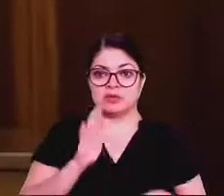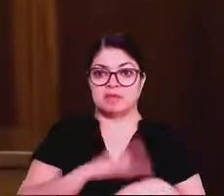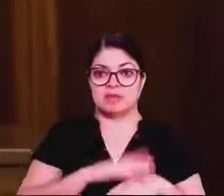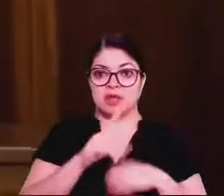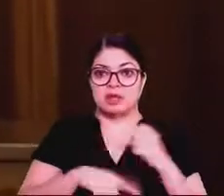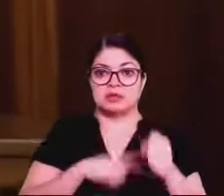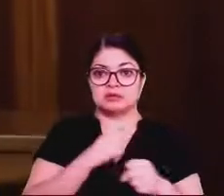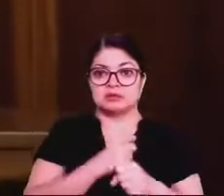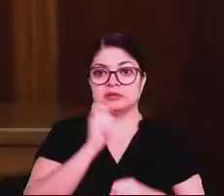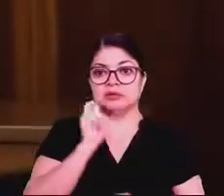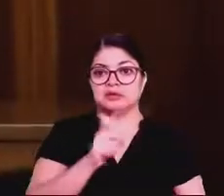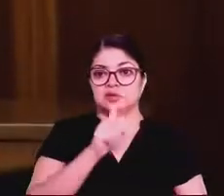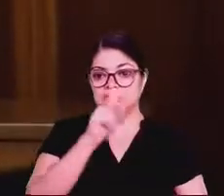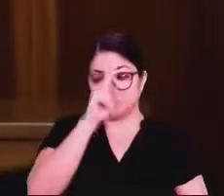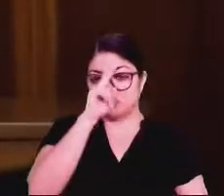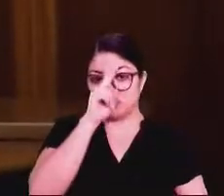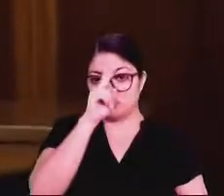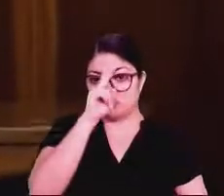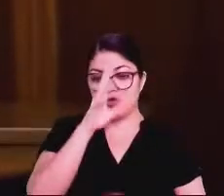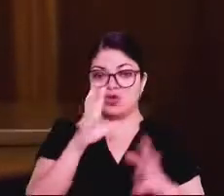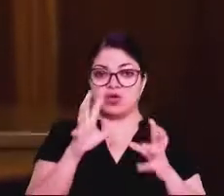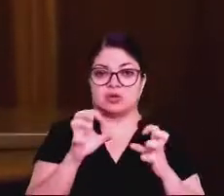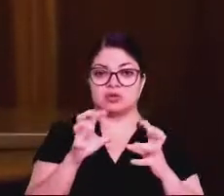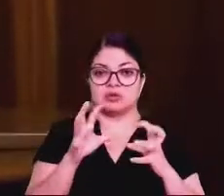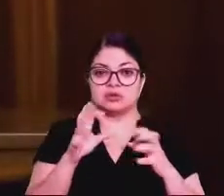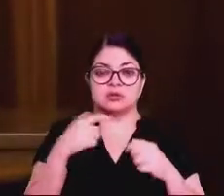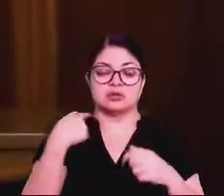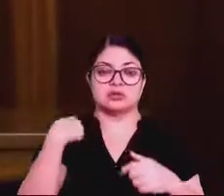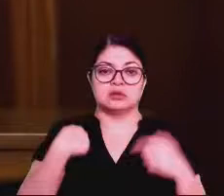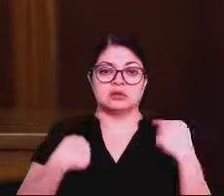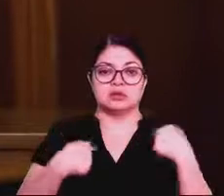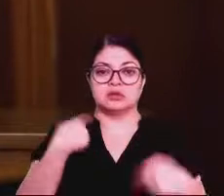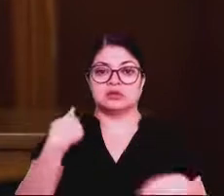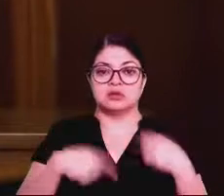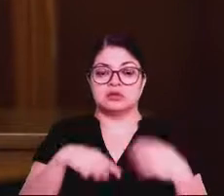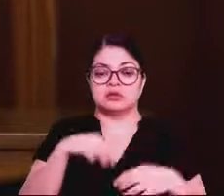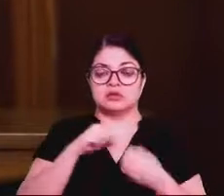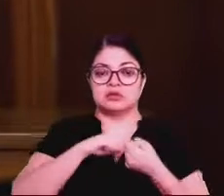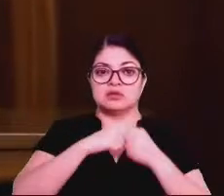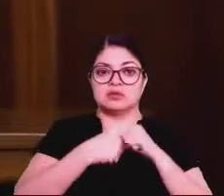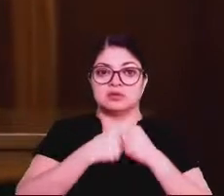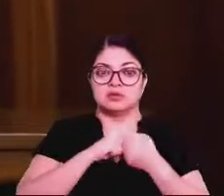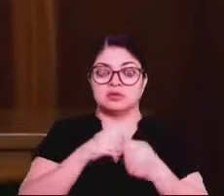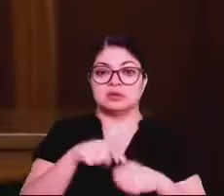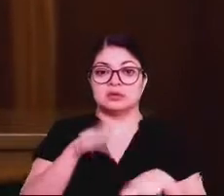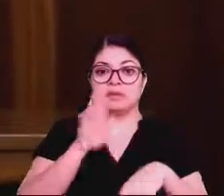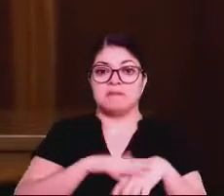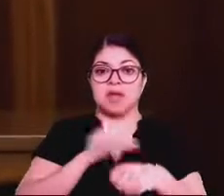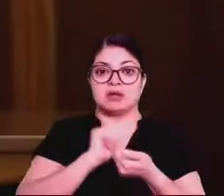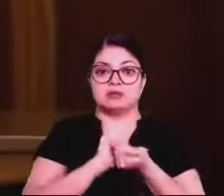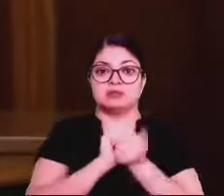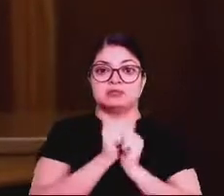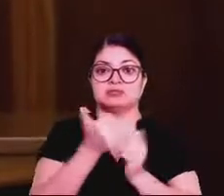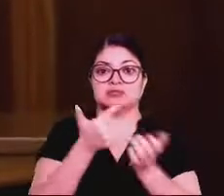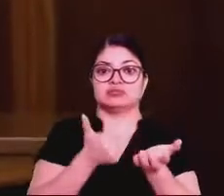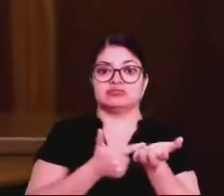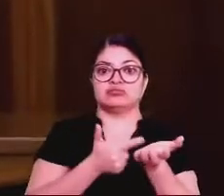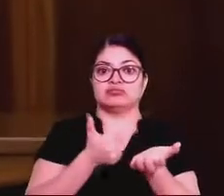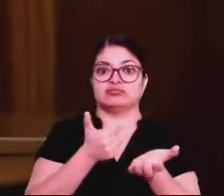especialmente dolor articular y muscular, que de forma crónica